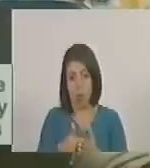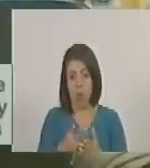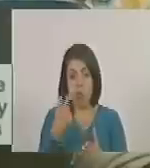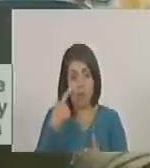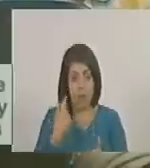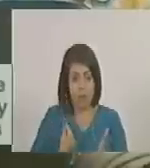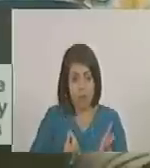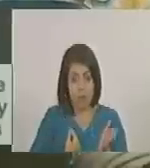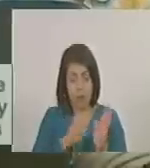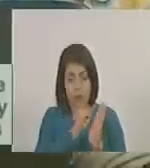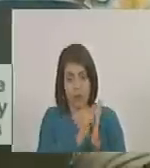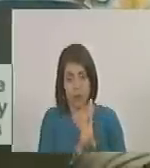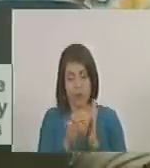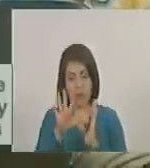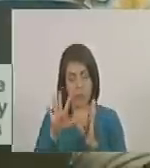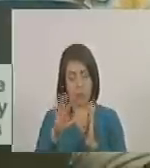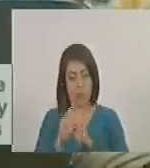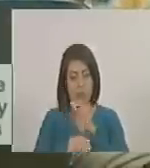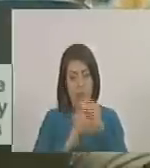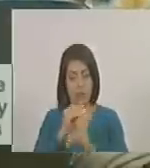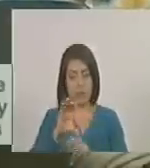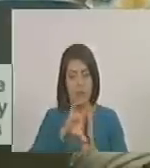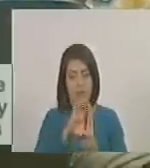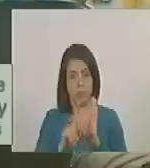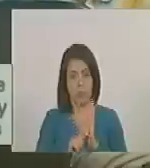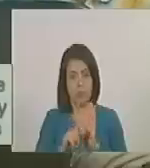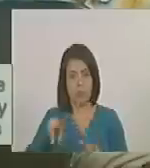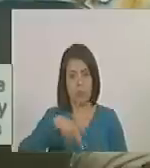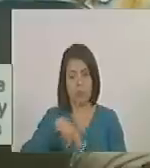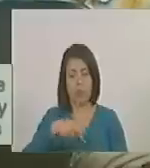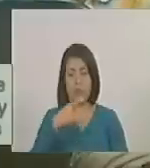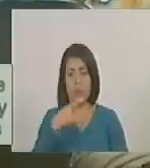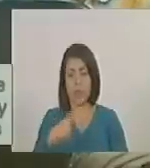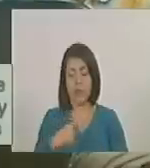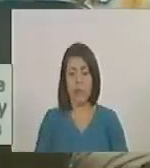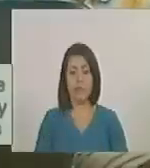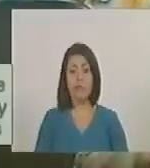a ese artículo 5 establecido en nuestra Constitución Nacional, que nos dice